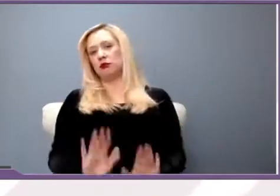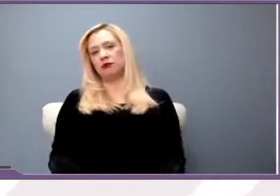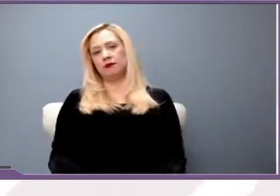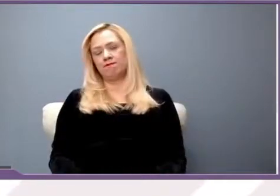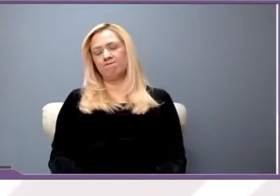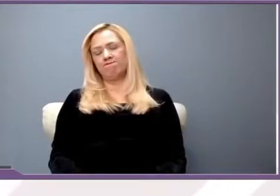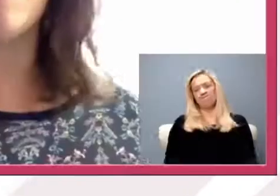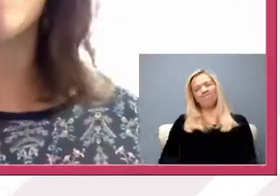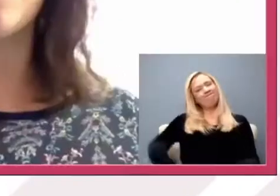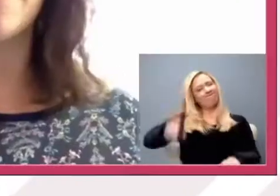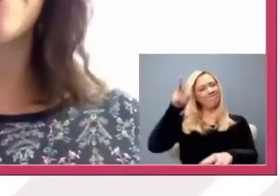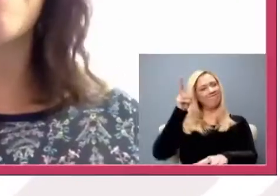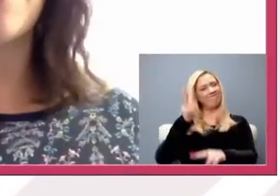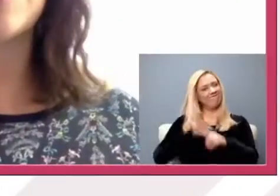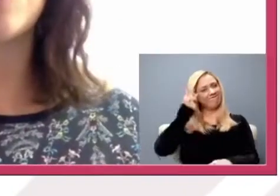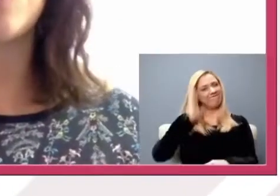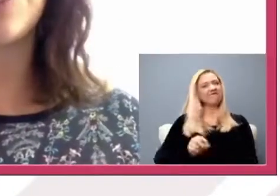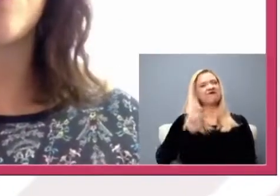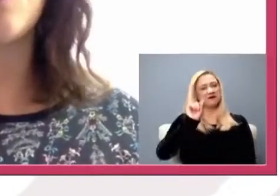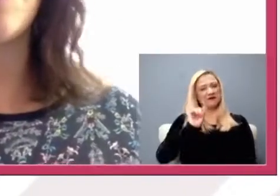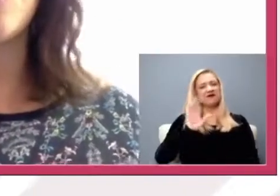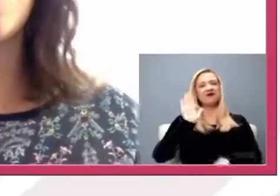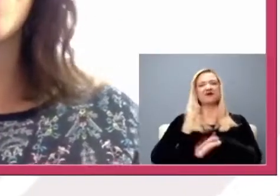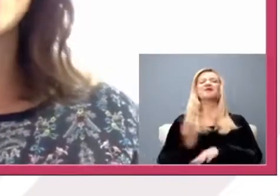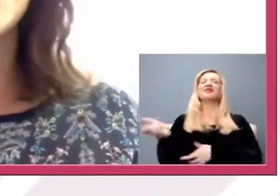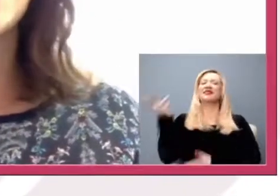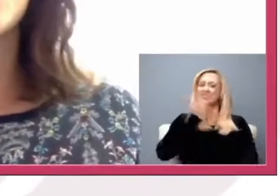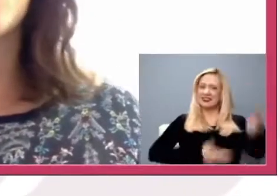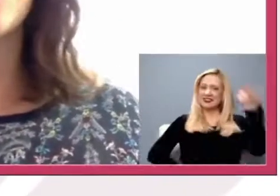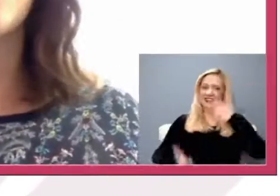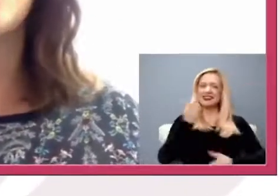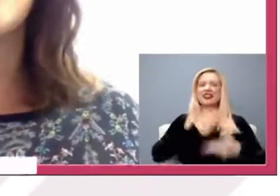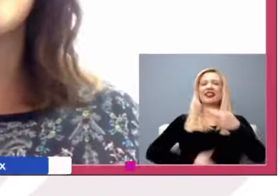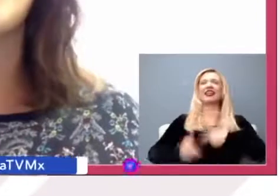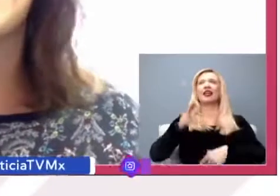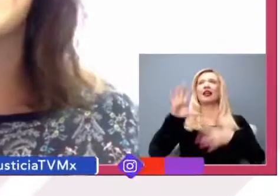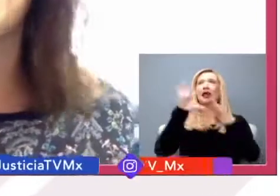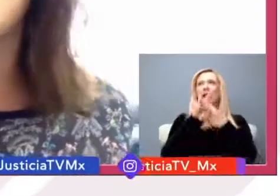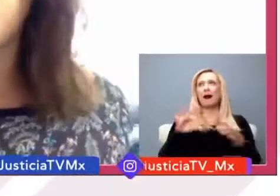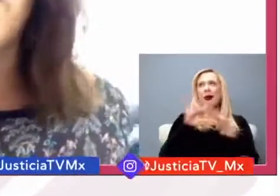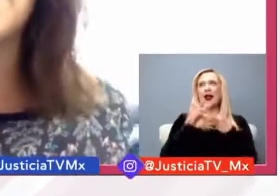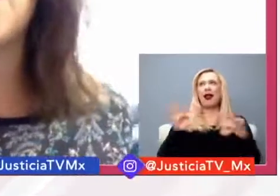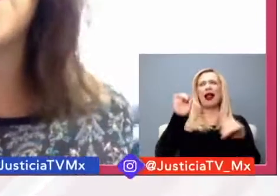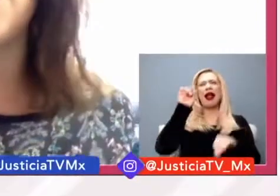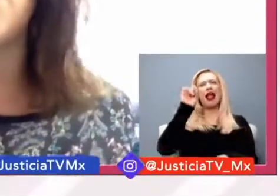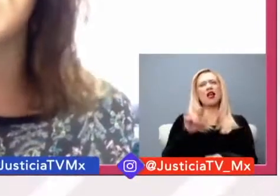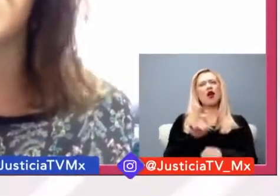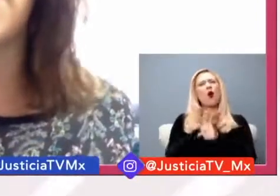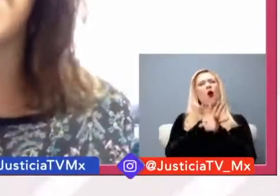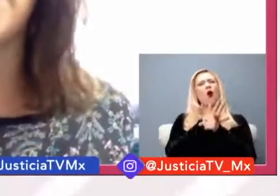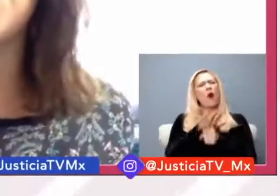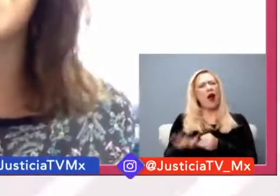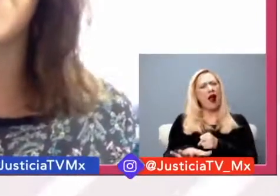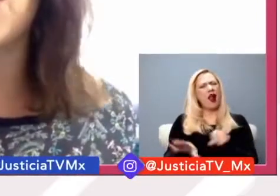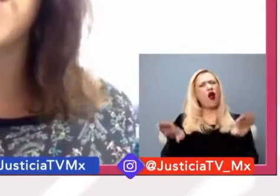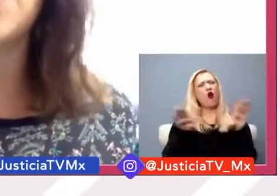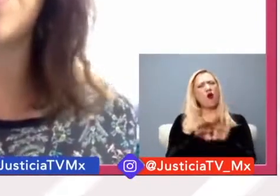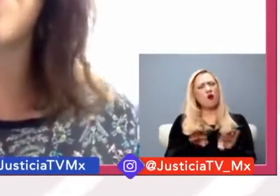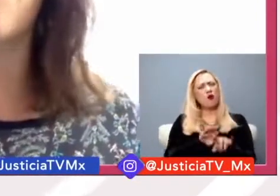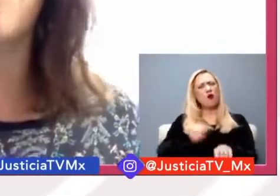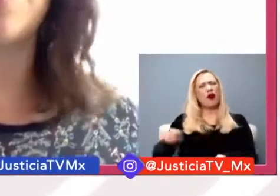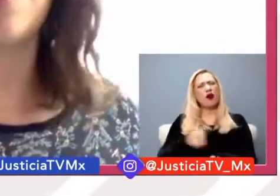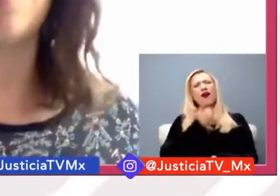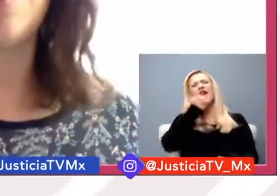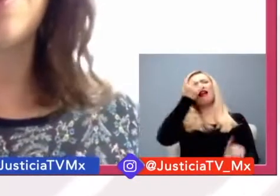primer bloque y vamos a dar paso en un momento más al segundo bloque, donde vamos a hablar de cuáles son justamente estos prejuicios